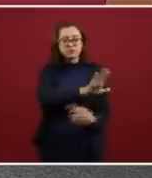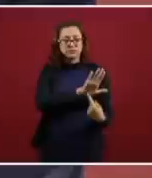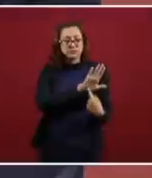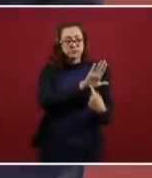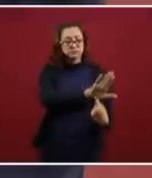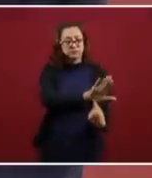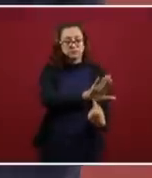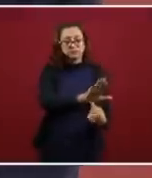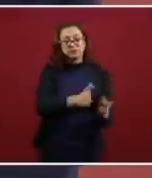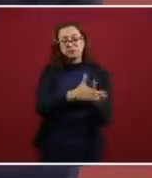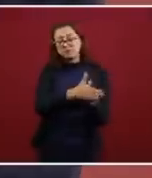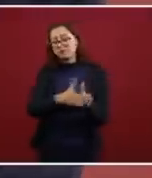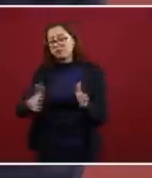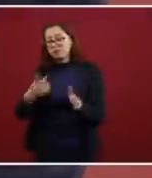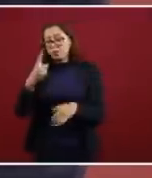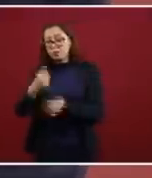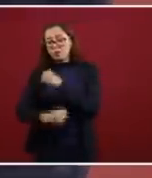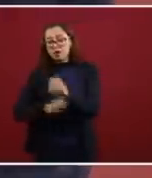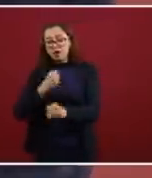esto es lo que ahora